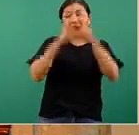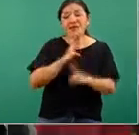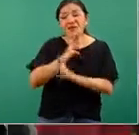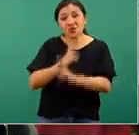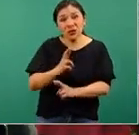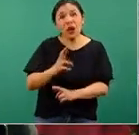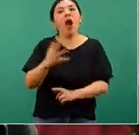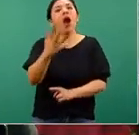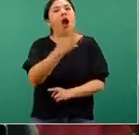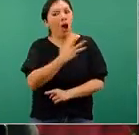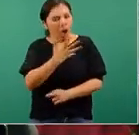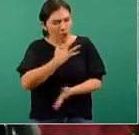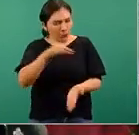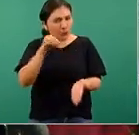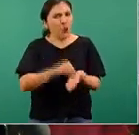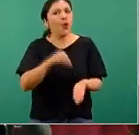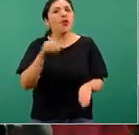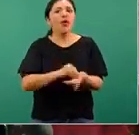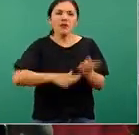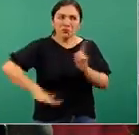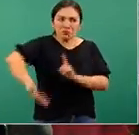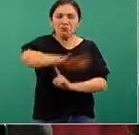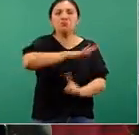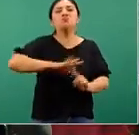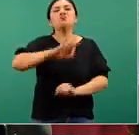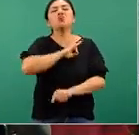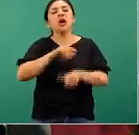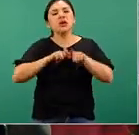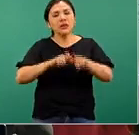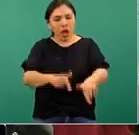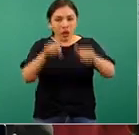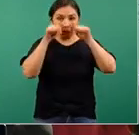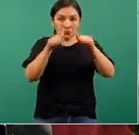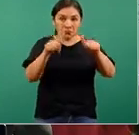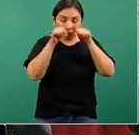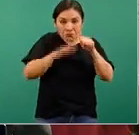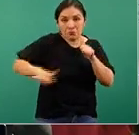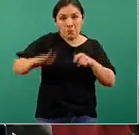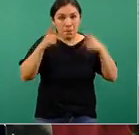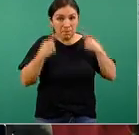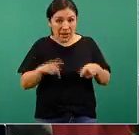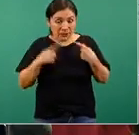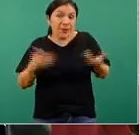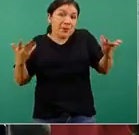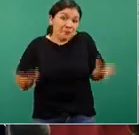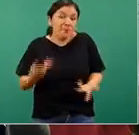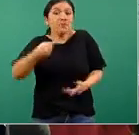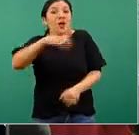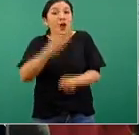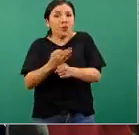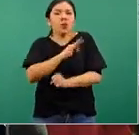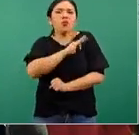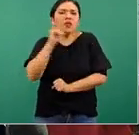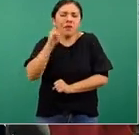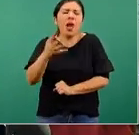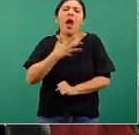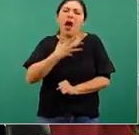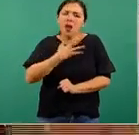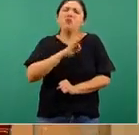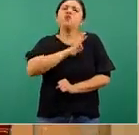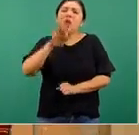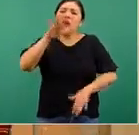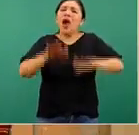ha tenido todo lo necesario para poder atender a los pacientes. Pero a lo que vamos es que podemos ver ondas, podemos